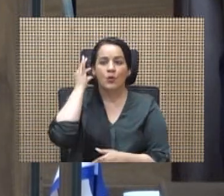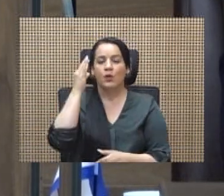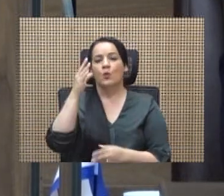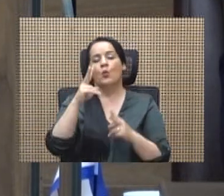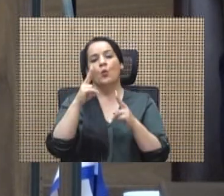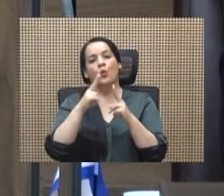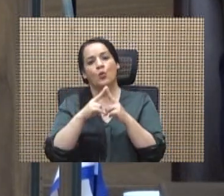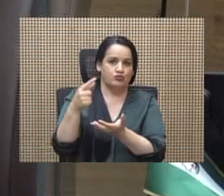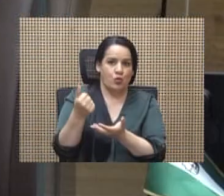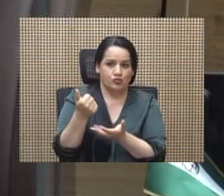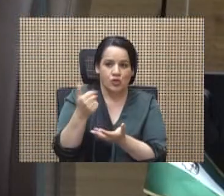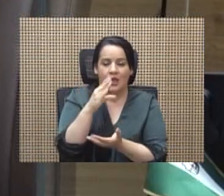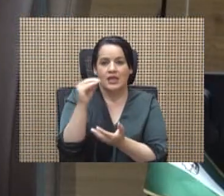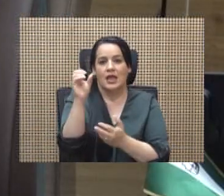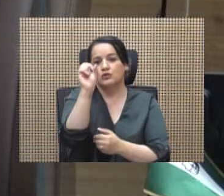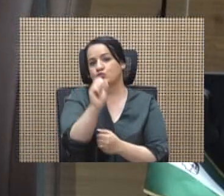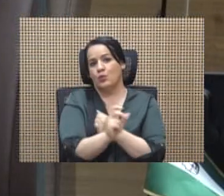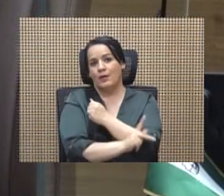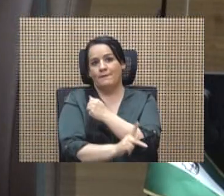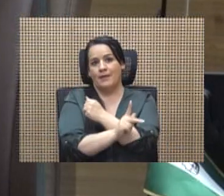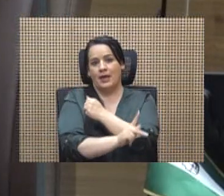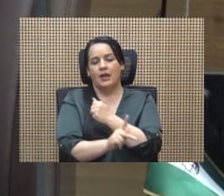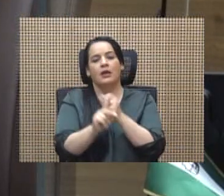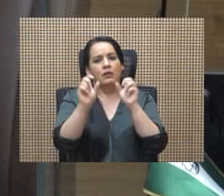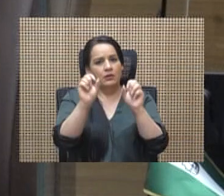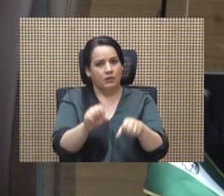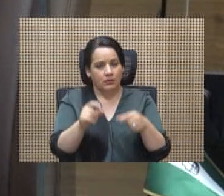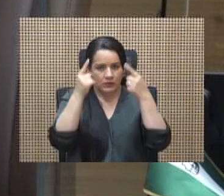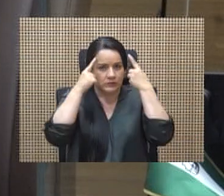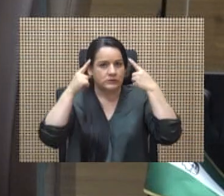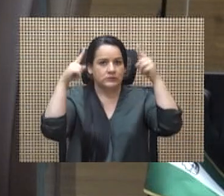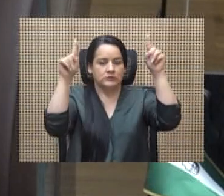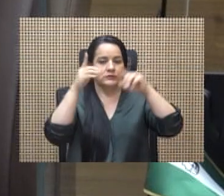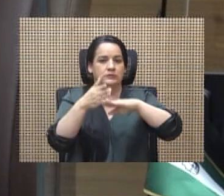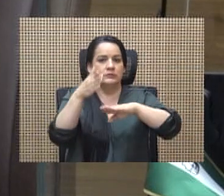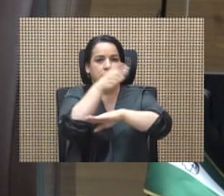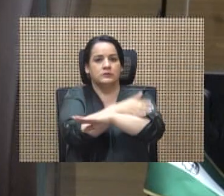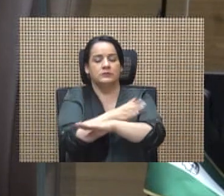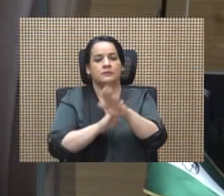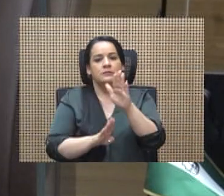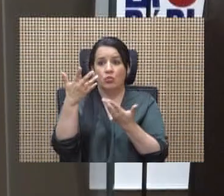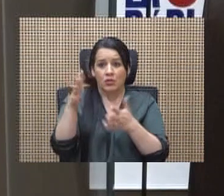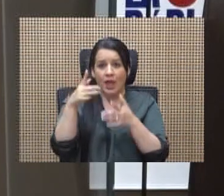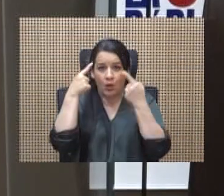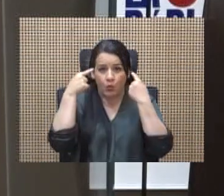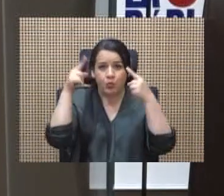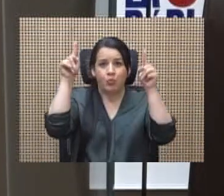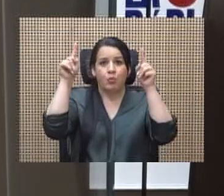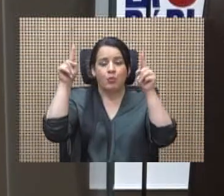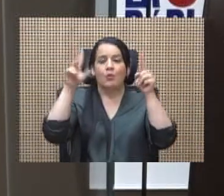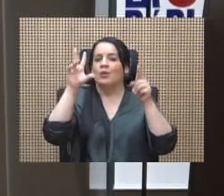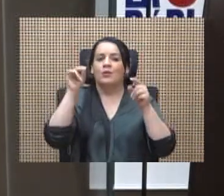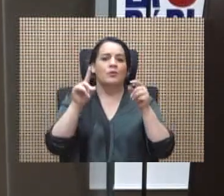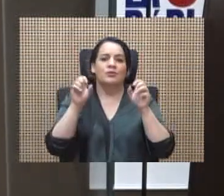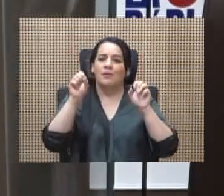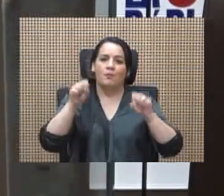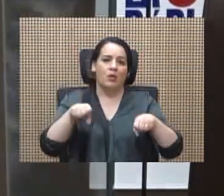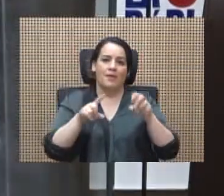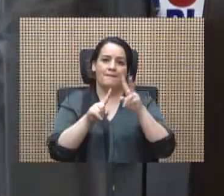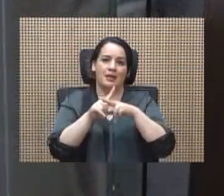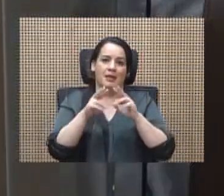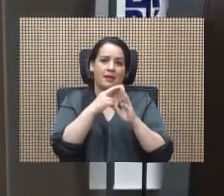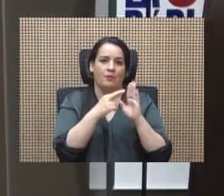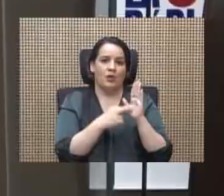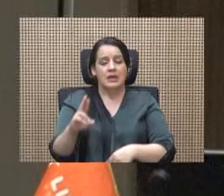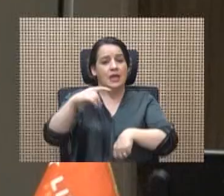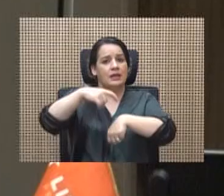emergencias 9-1-1 también aprobarán los expedientes 21 1946 ley para la adición de un párrafo segundo el artículo